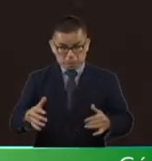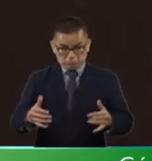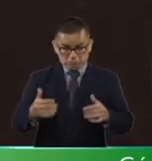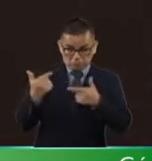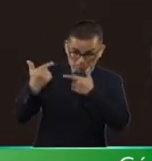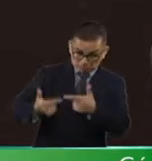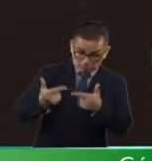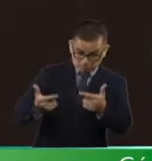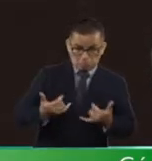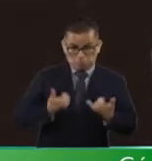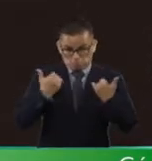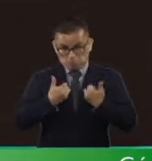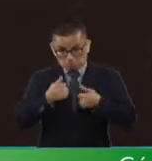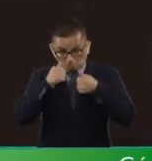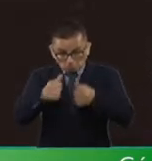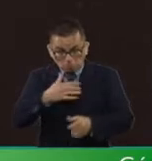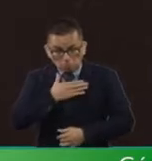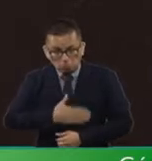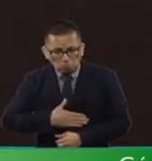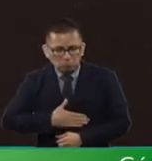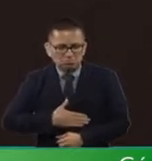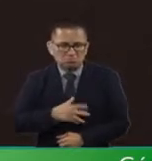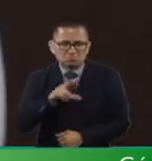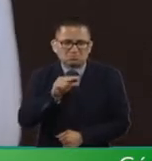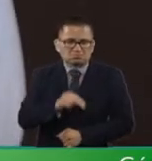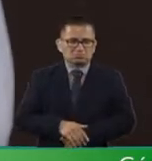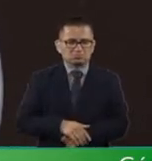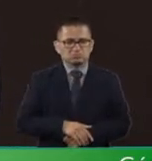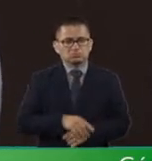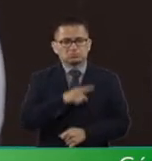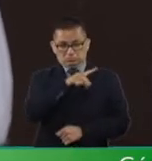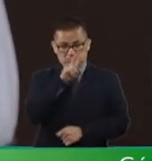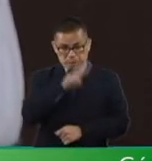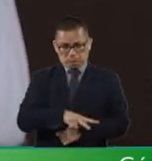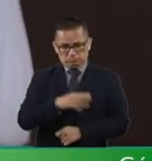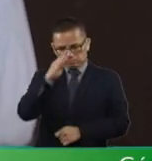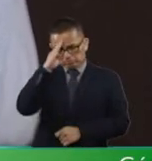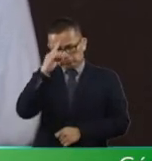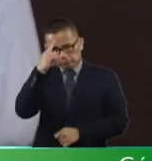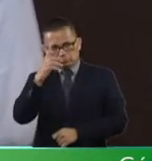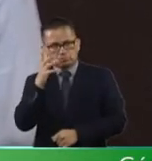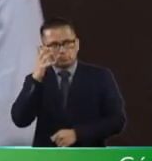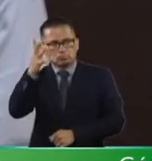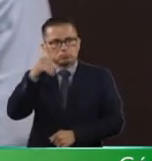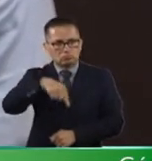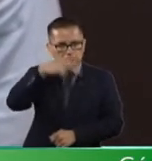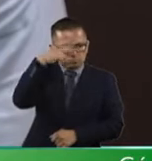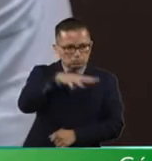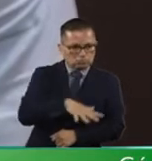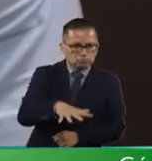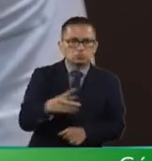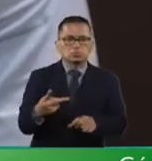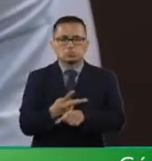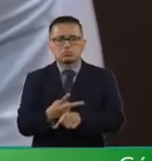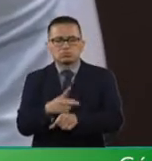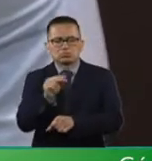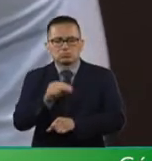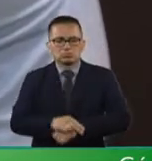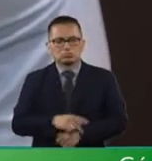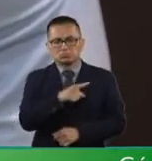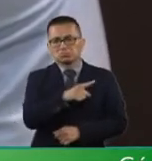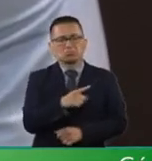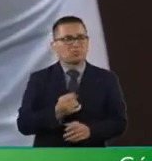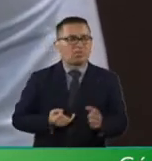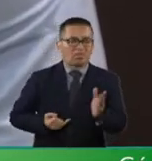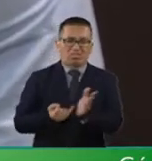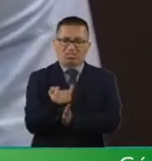decir es un presidente que no pensó realmente en las próximas generaciones de mexicanas y mexicanos que tomó decisiones